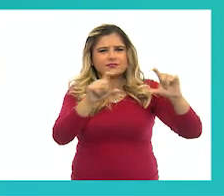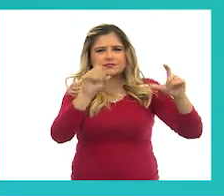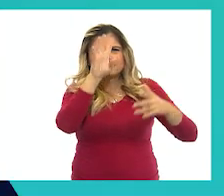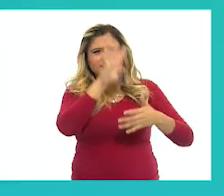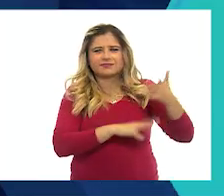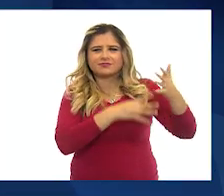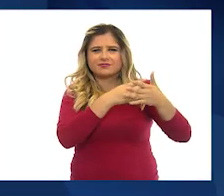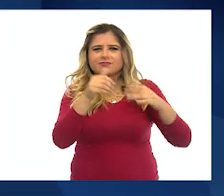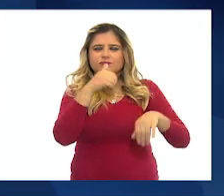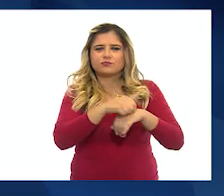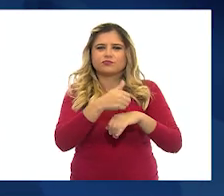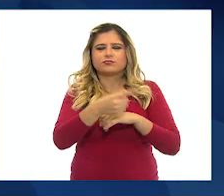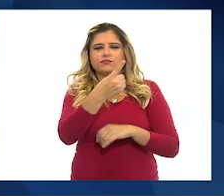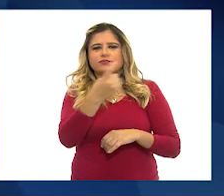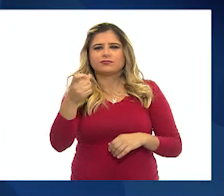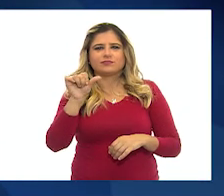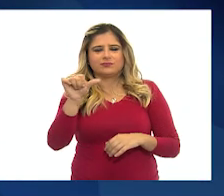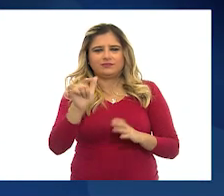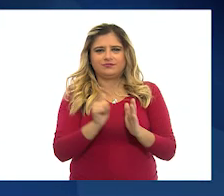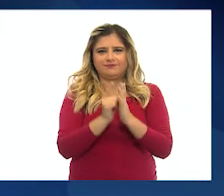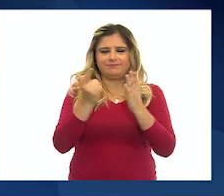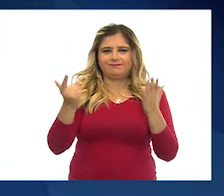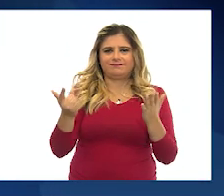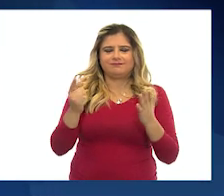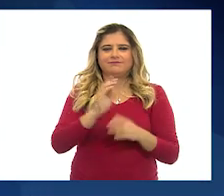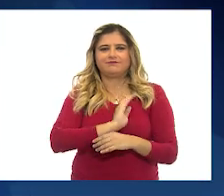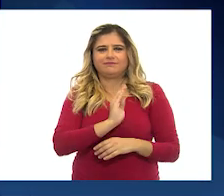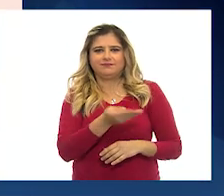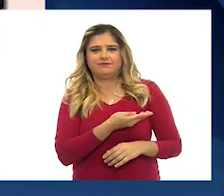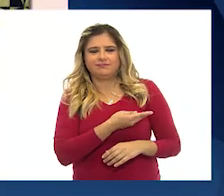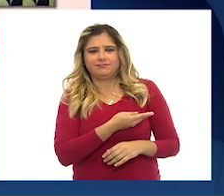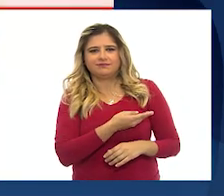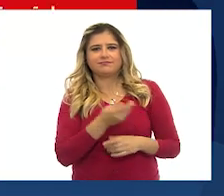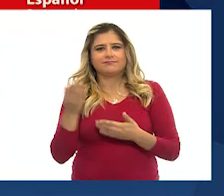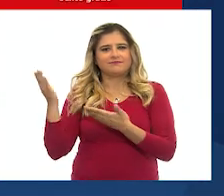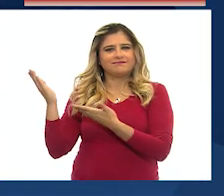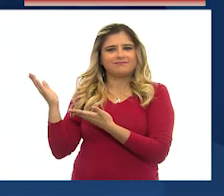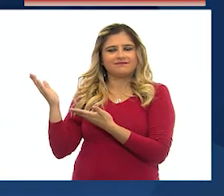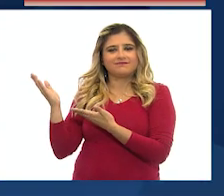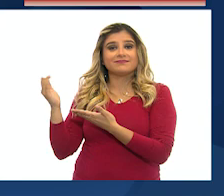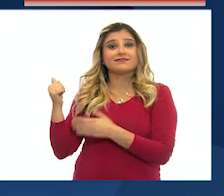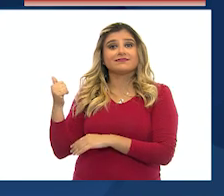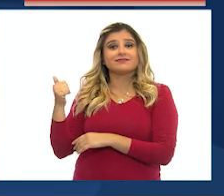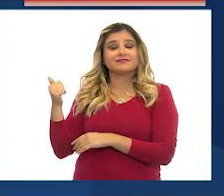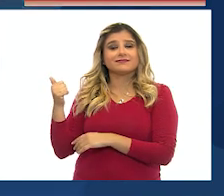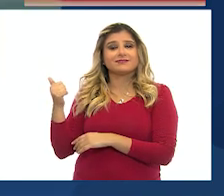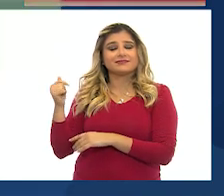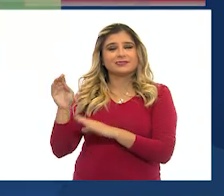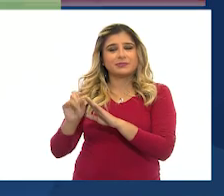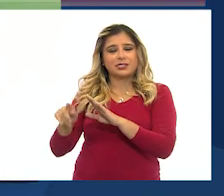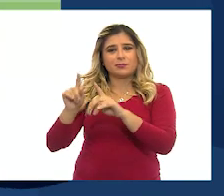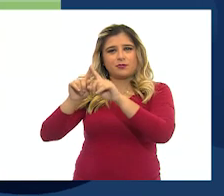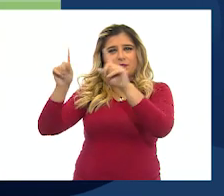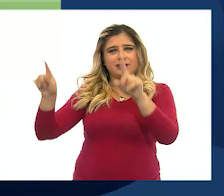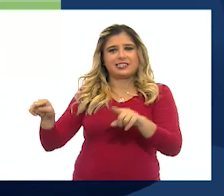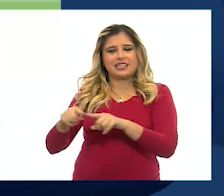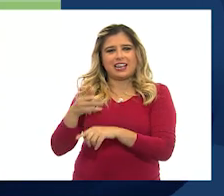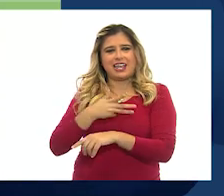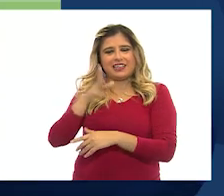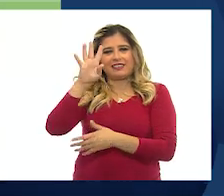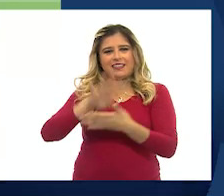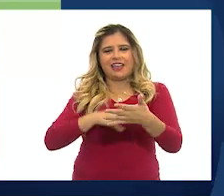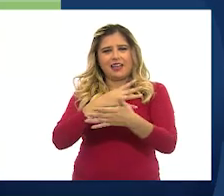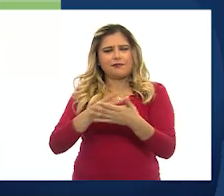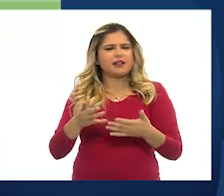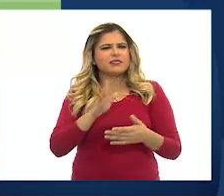de la página 116 de su libro de texto de español, que es como la del pizarrón. ¿Y en